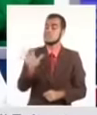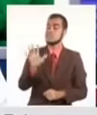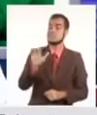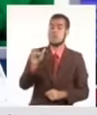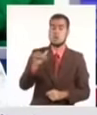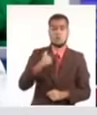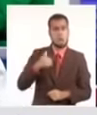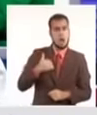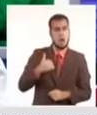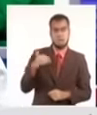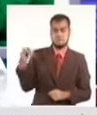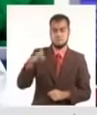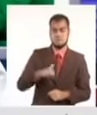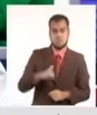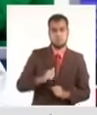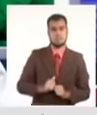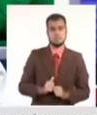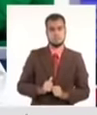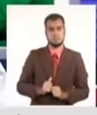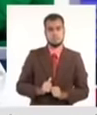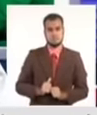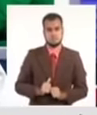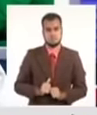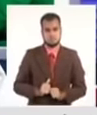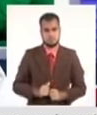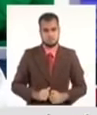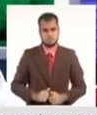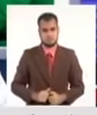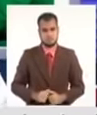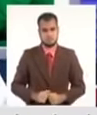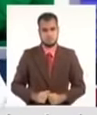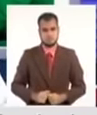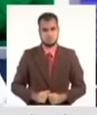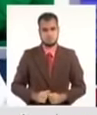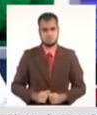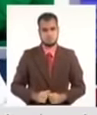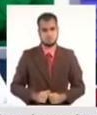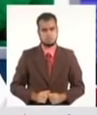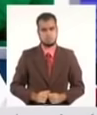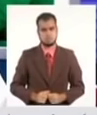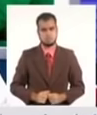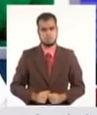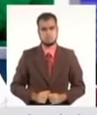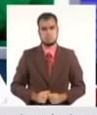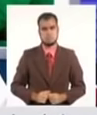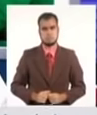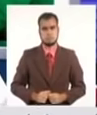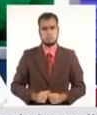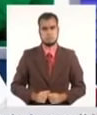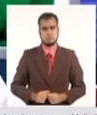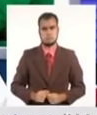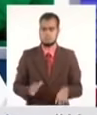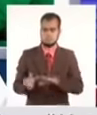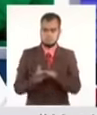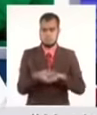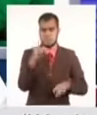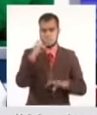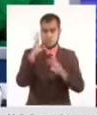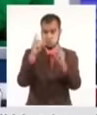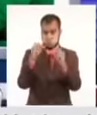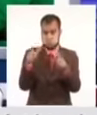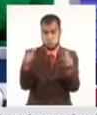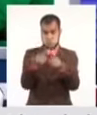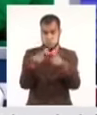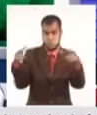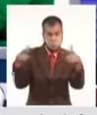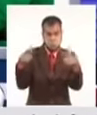dijimos inicialmente, procedentes de Canadá. Autóctonos ayer, elevada cifra, la más alta que